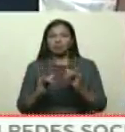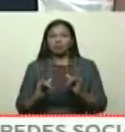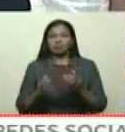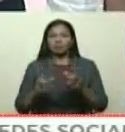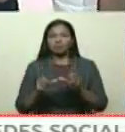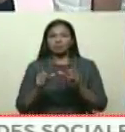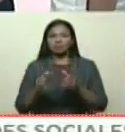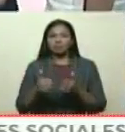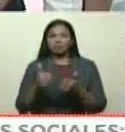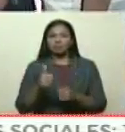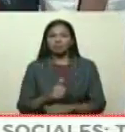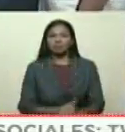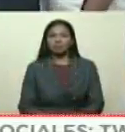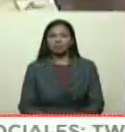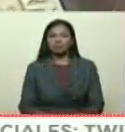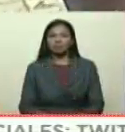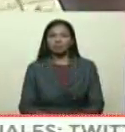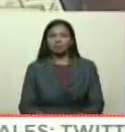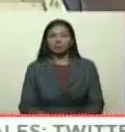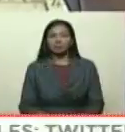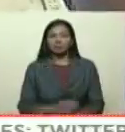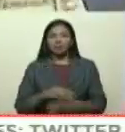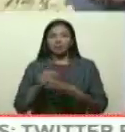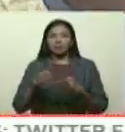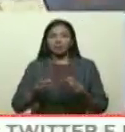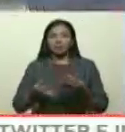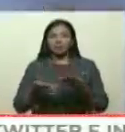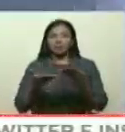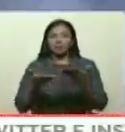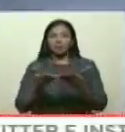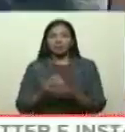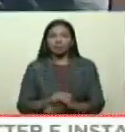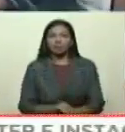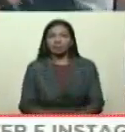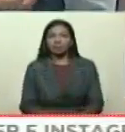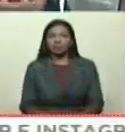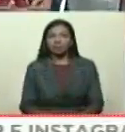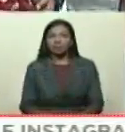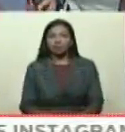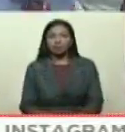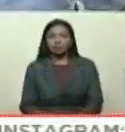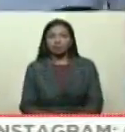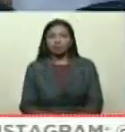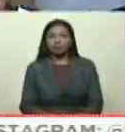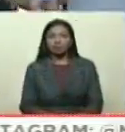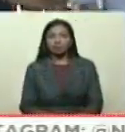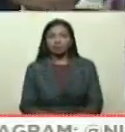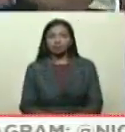Bueno, bien. Te dejo este... facsímil.